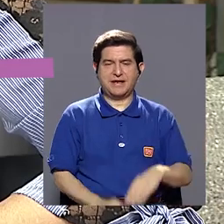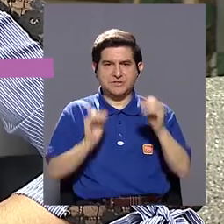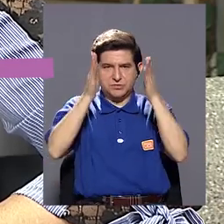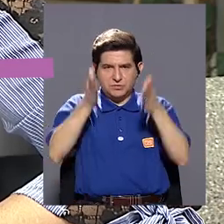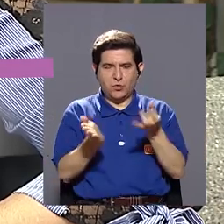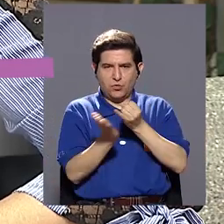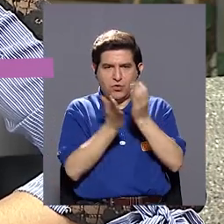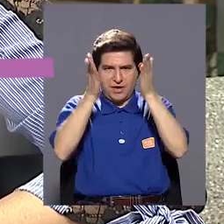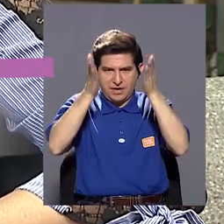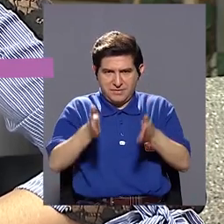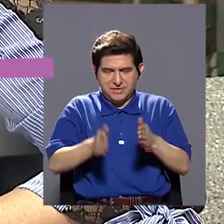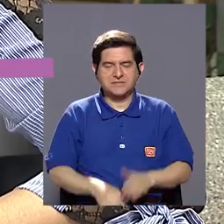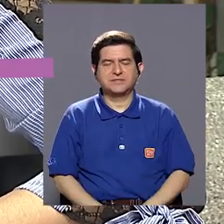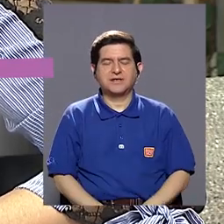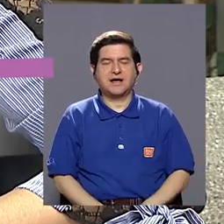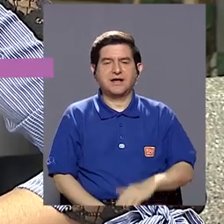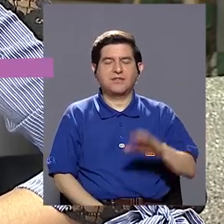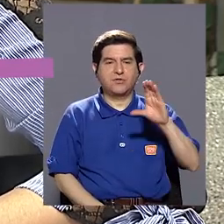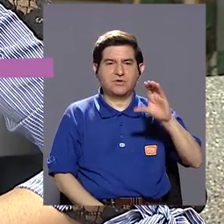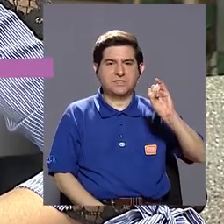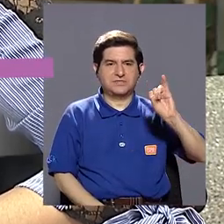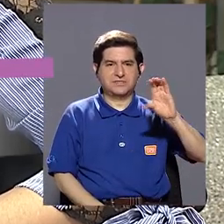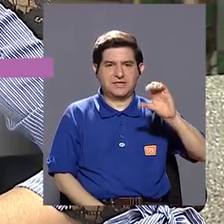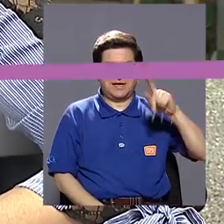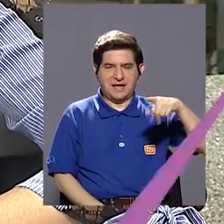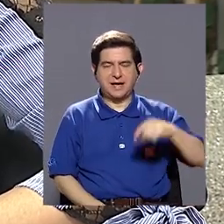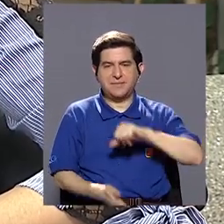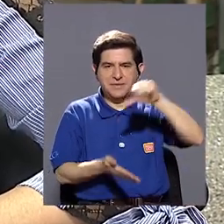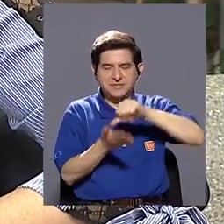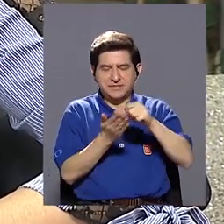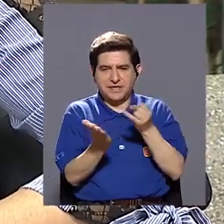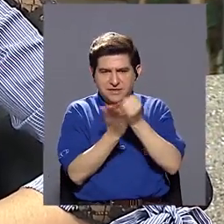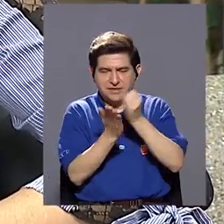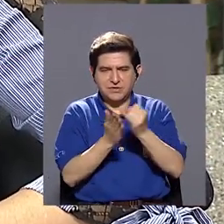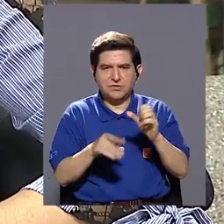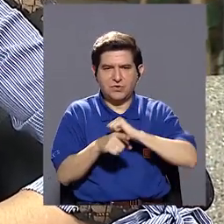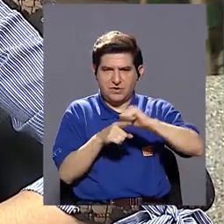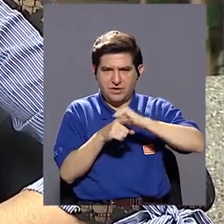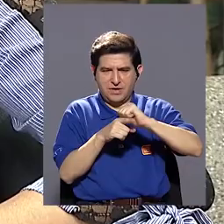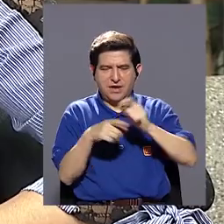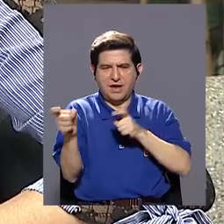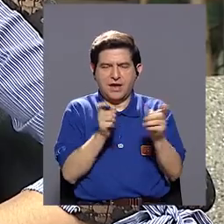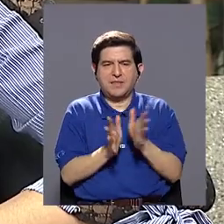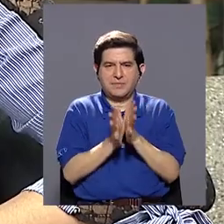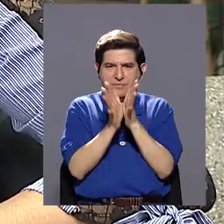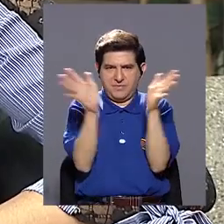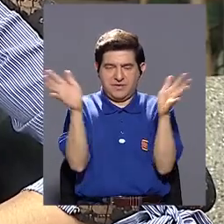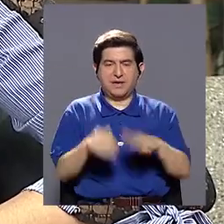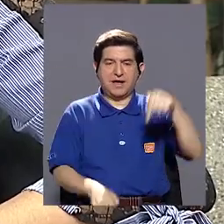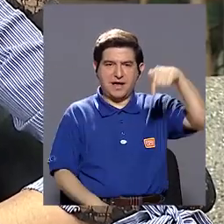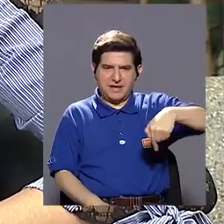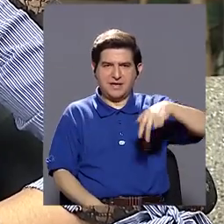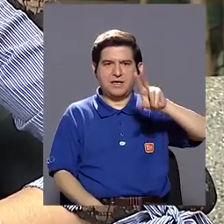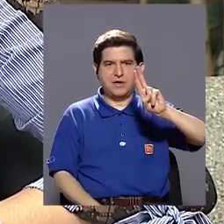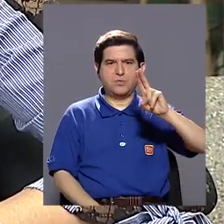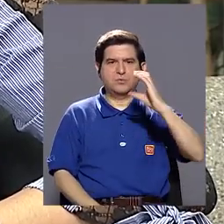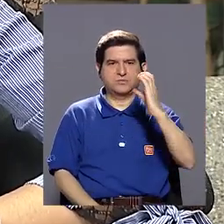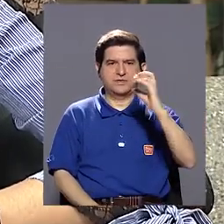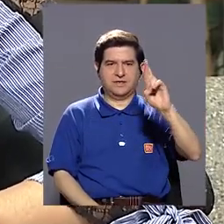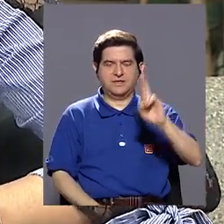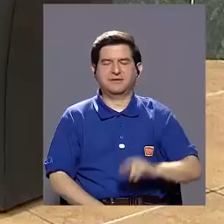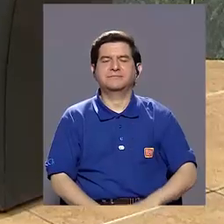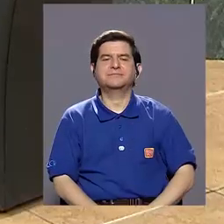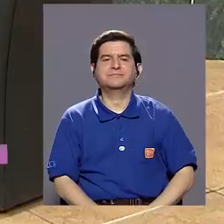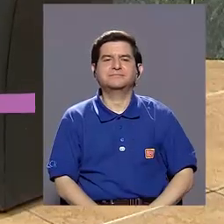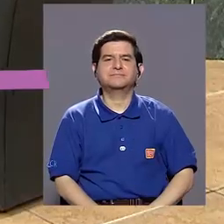es profesor e investigador del CICAP, que es el Centro de Investigación y Capacitación en Administración Pública acá de la Universidad de Costa